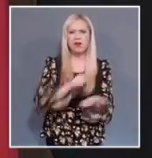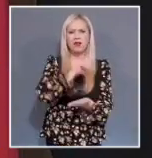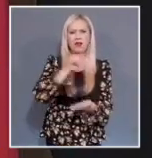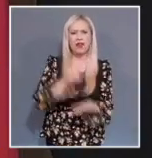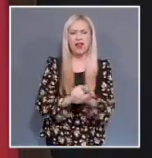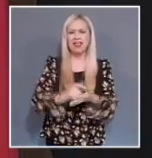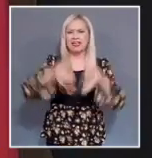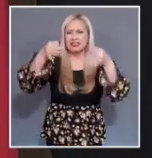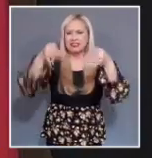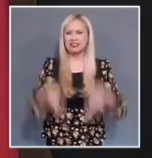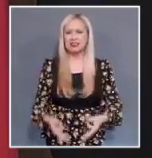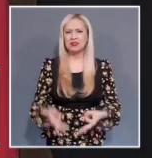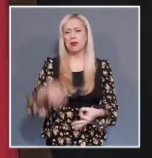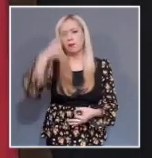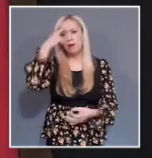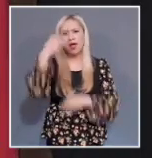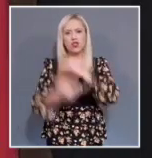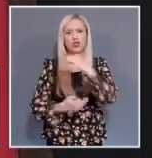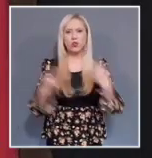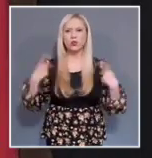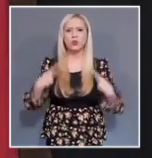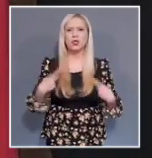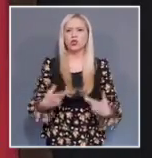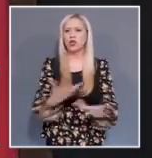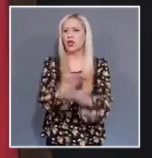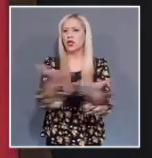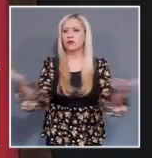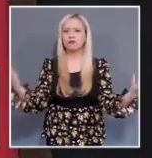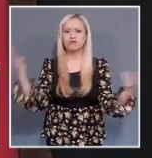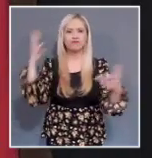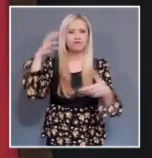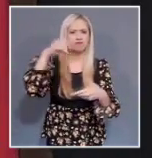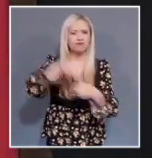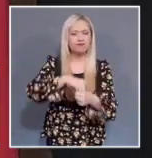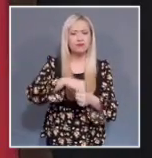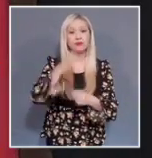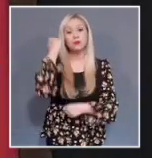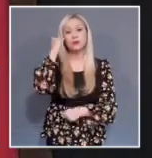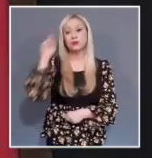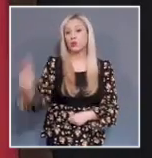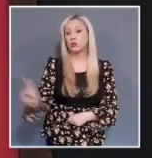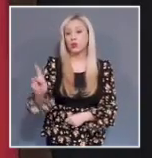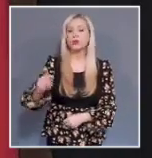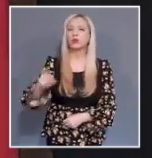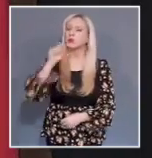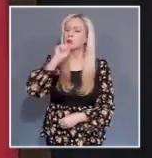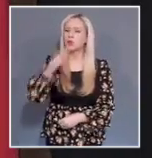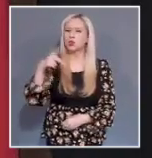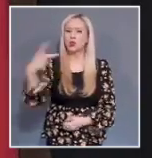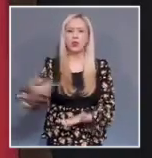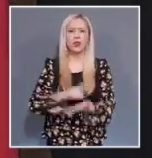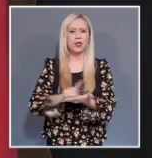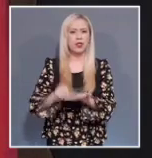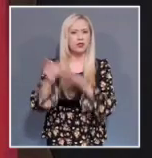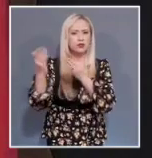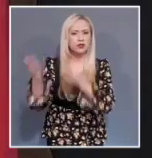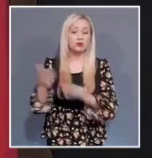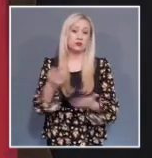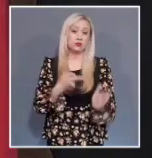integrales, incluyentes, para que los pueblos indígenas gocen de sus derechos. Pero bueno, eso dice la